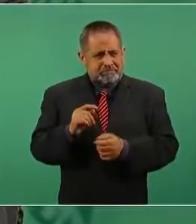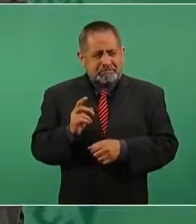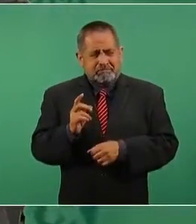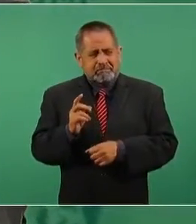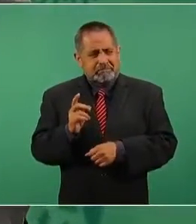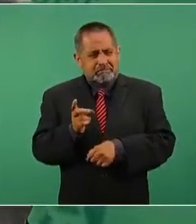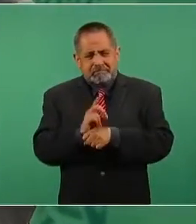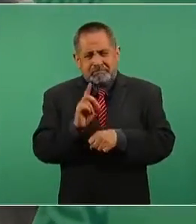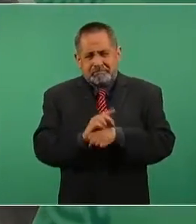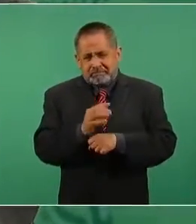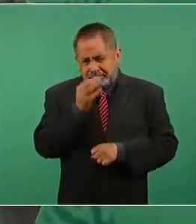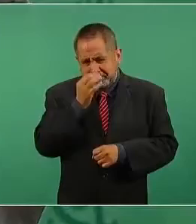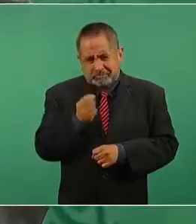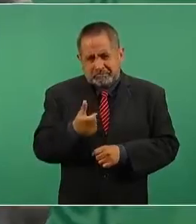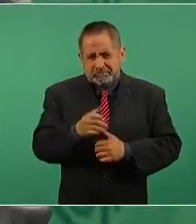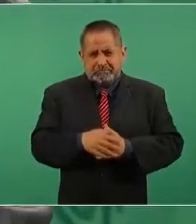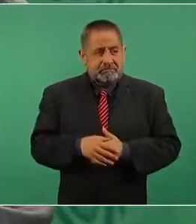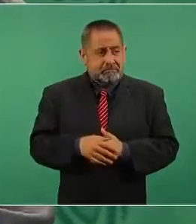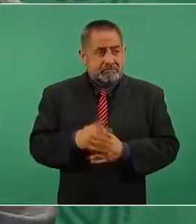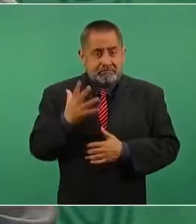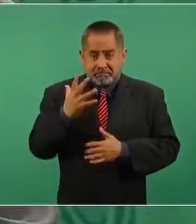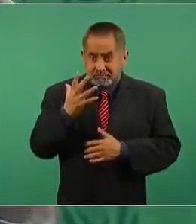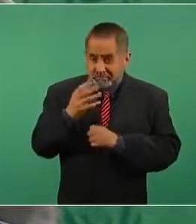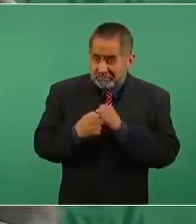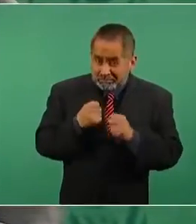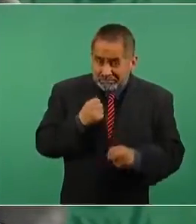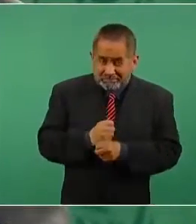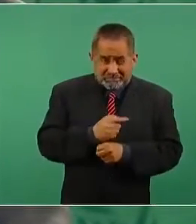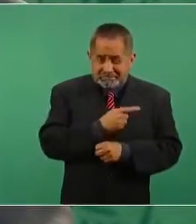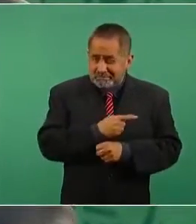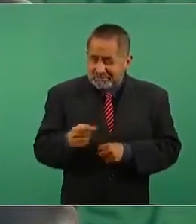diarios en 5 años.